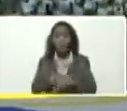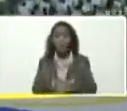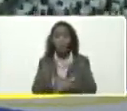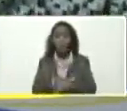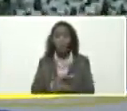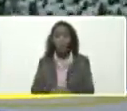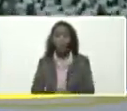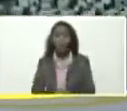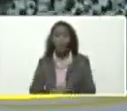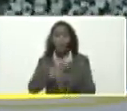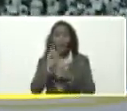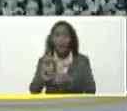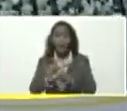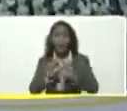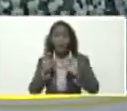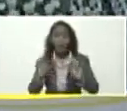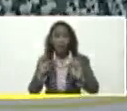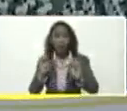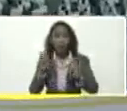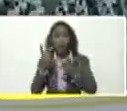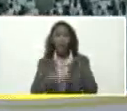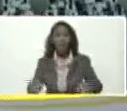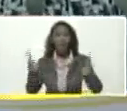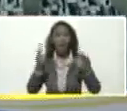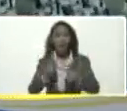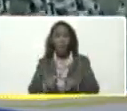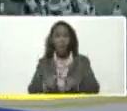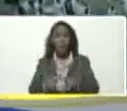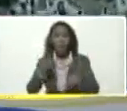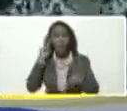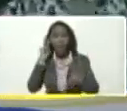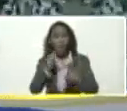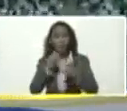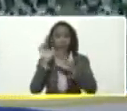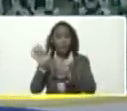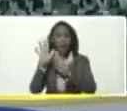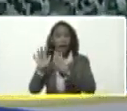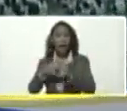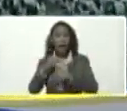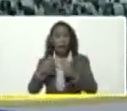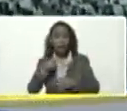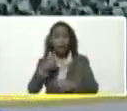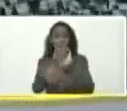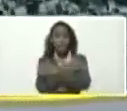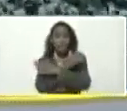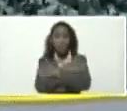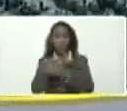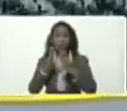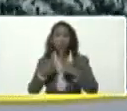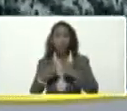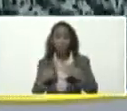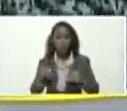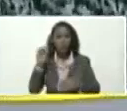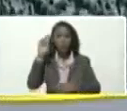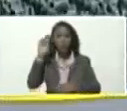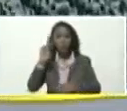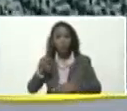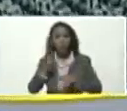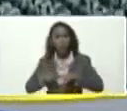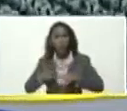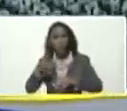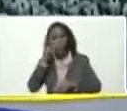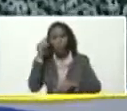de educación en valores. Así ha sido. Y yo felicito a todos los niños, a todas las